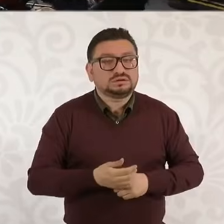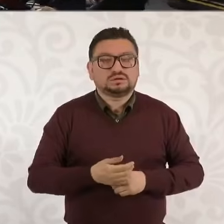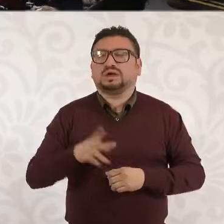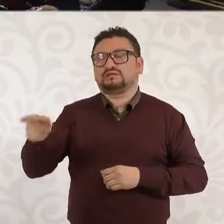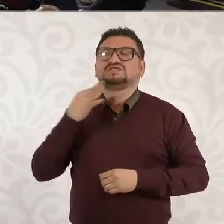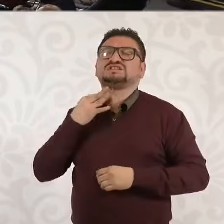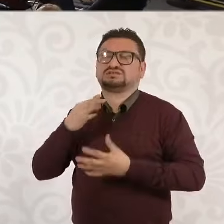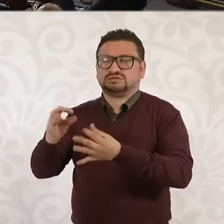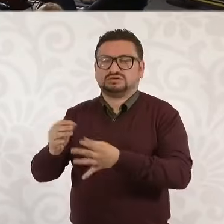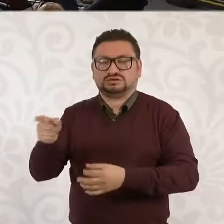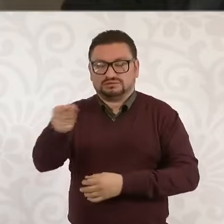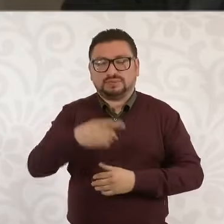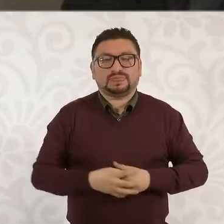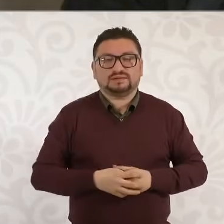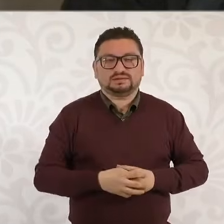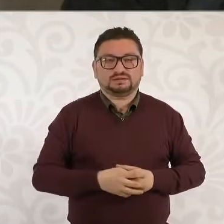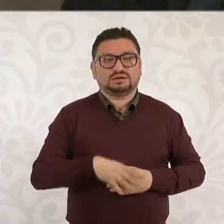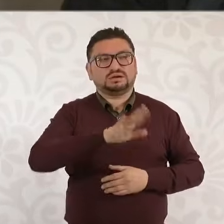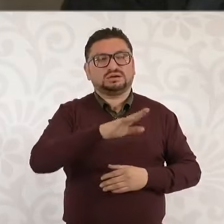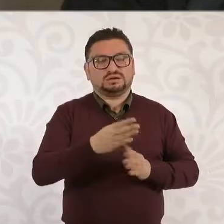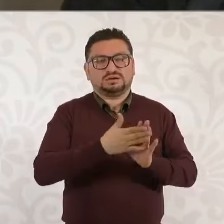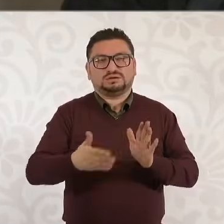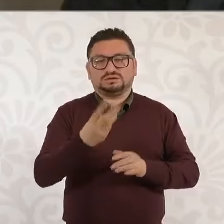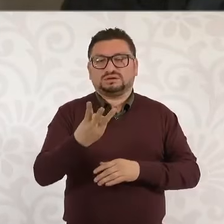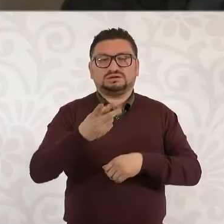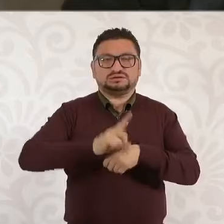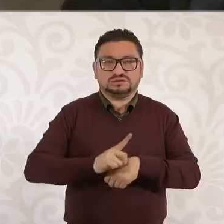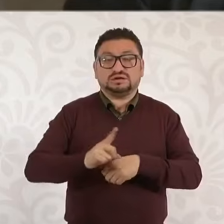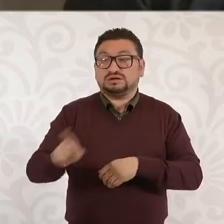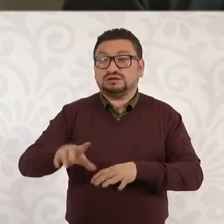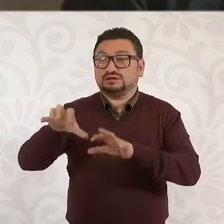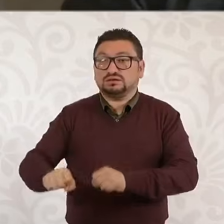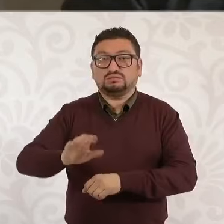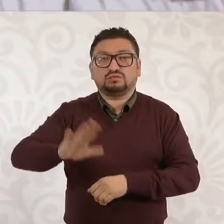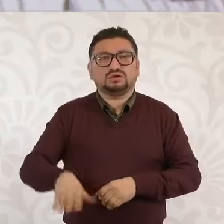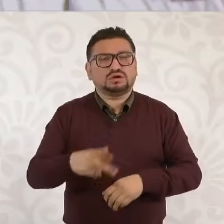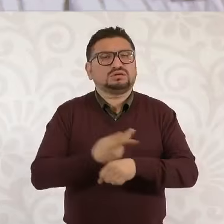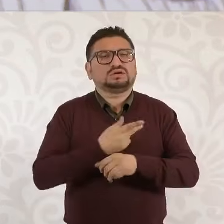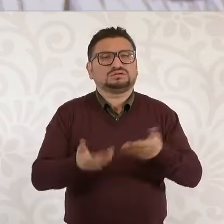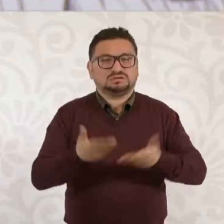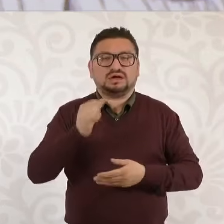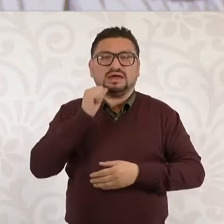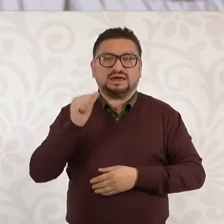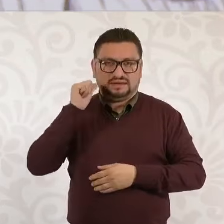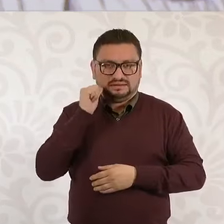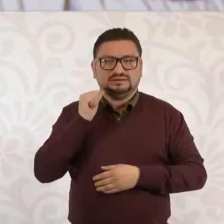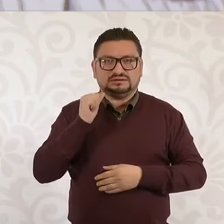ya por último, ¿tendrá un balance de estos a 3 días de la muerte y captura del narcotraficante? Ayer he estado en contacto con